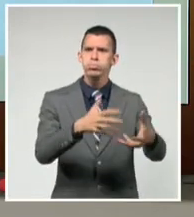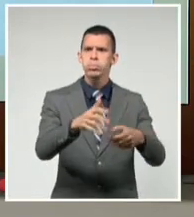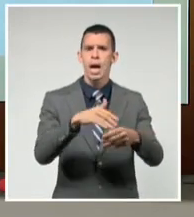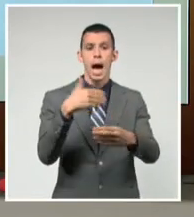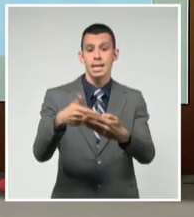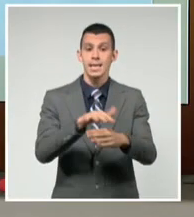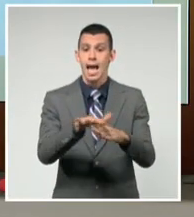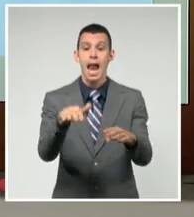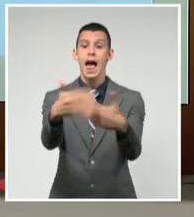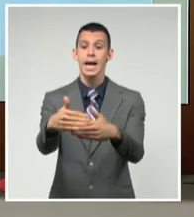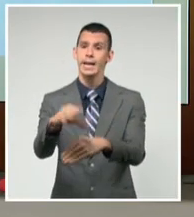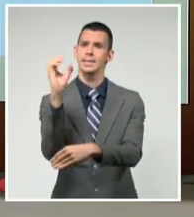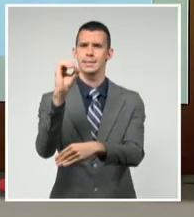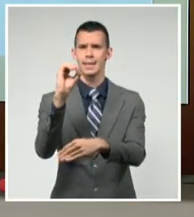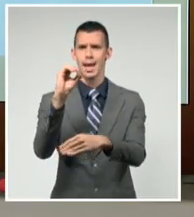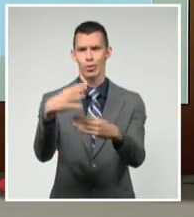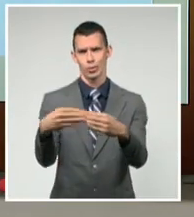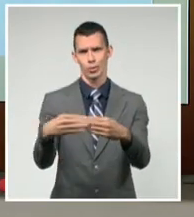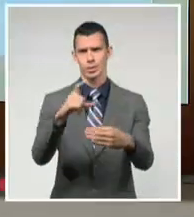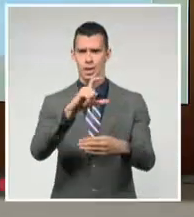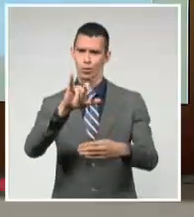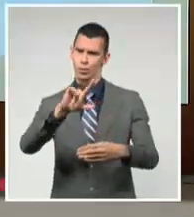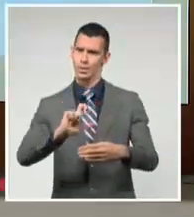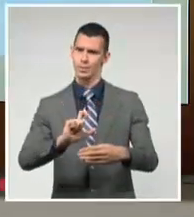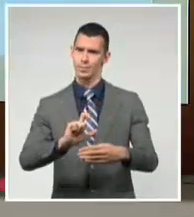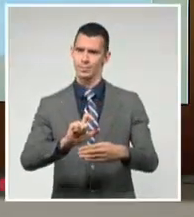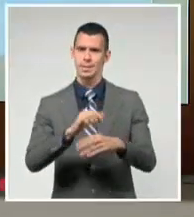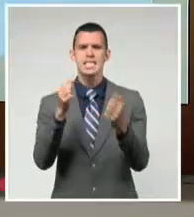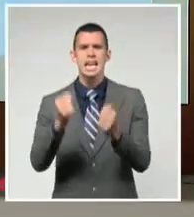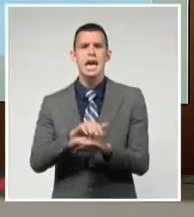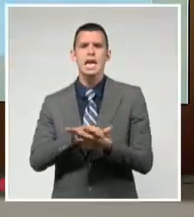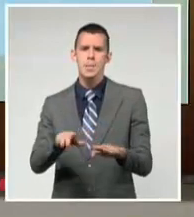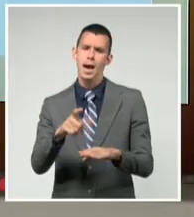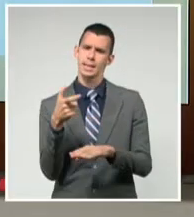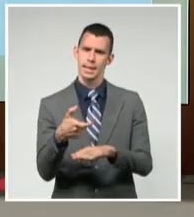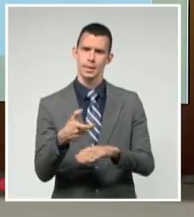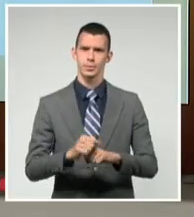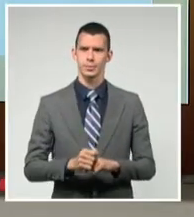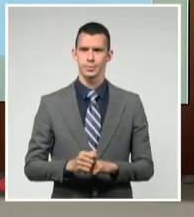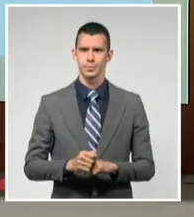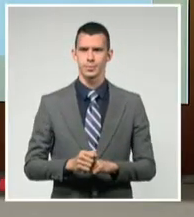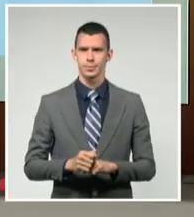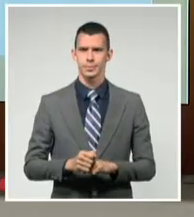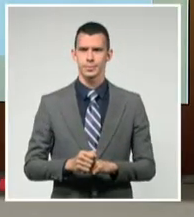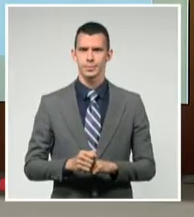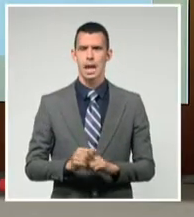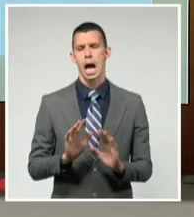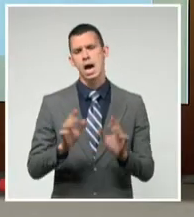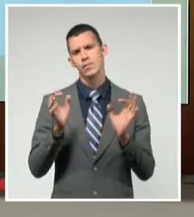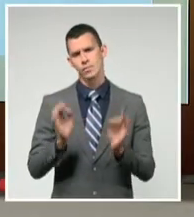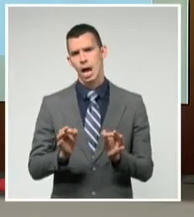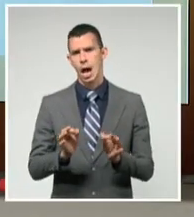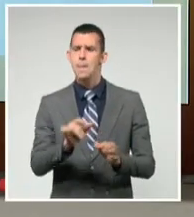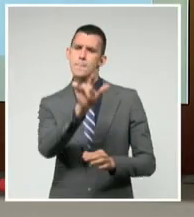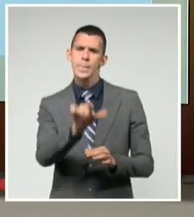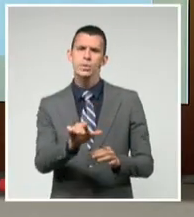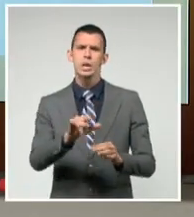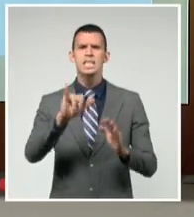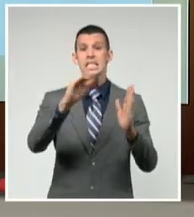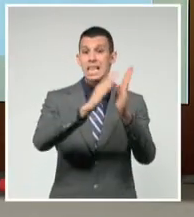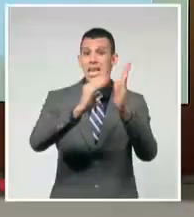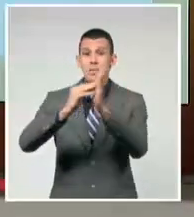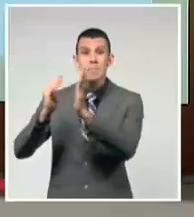vigente antes de la medida sea cual sea el nuevo tipo de cambio las personas podremos realizar los canjes por el mismo tipo